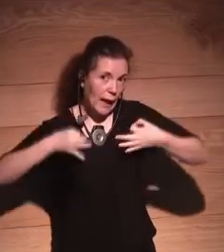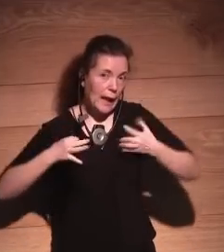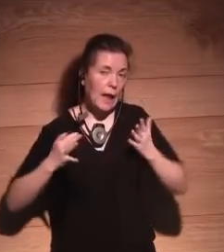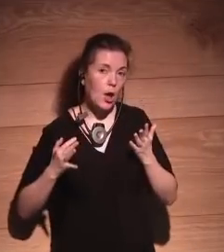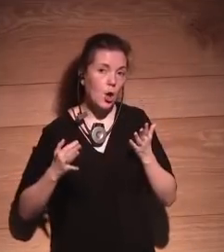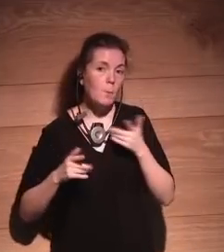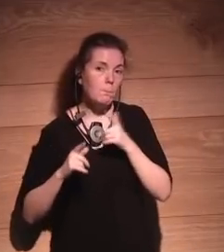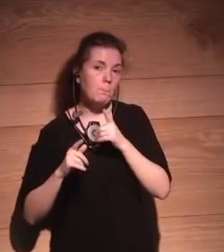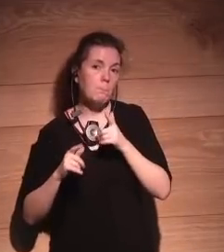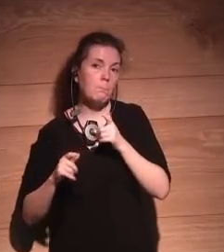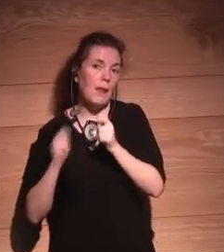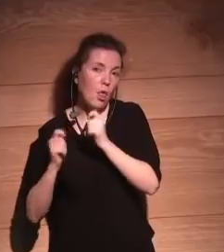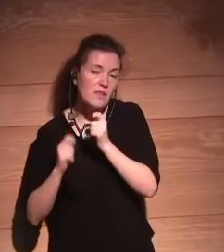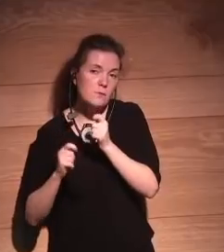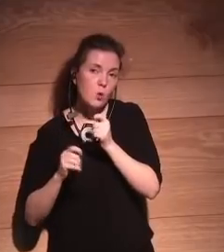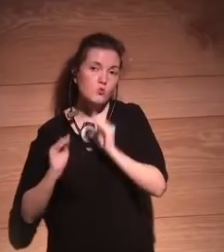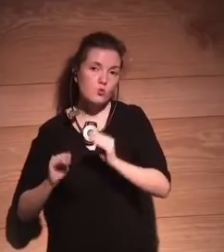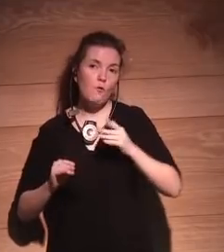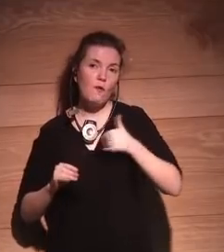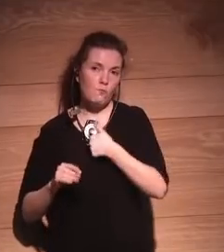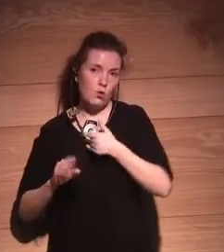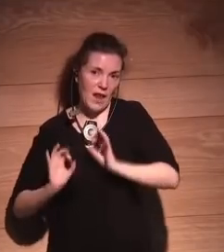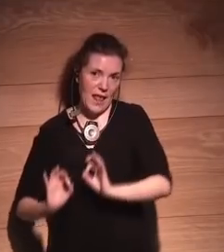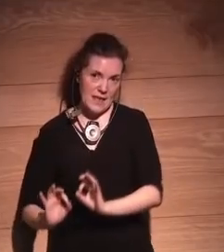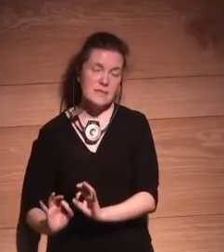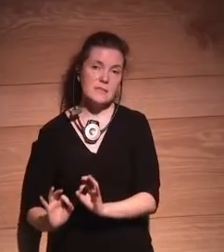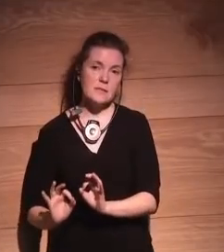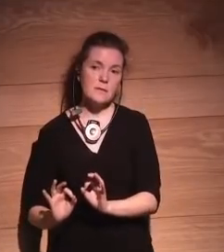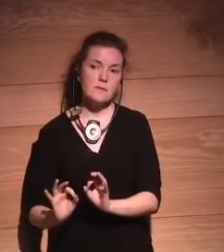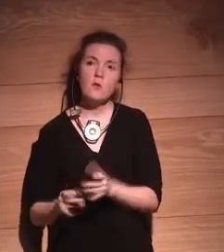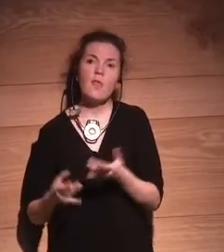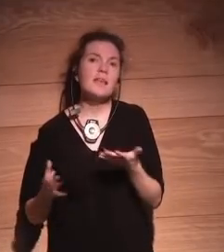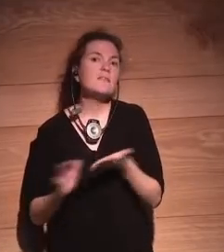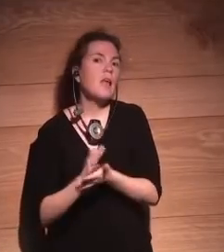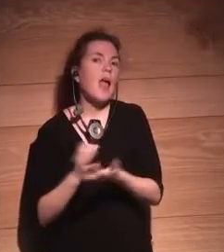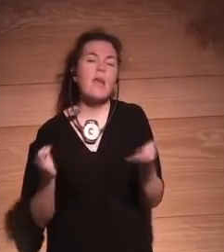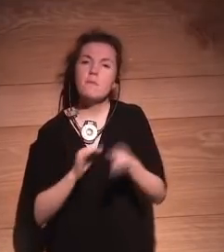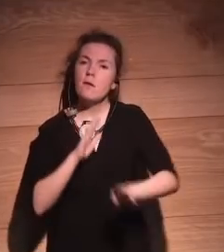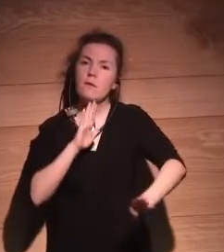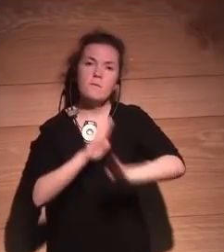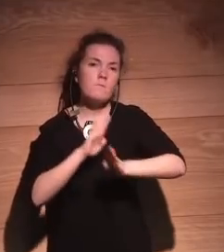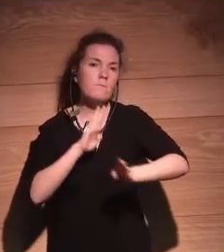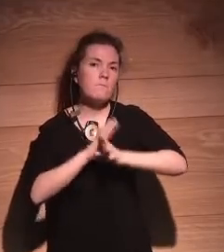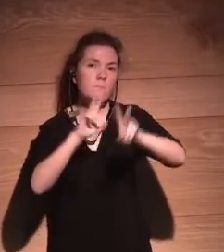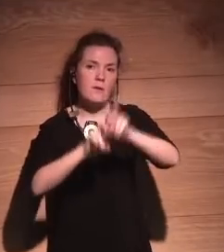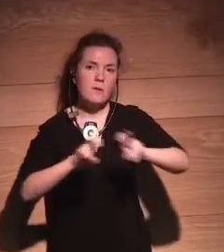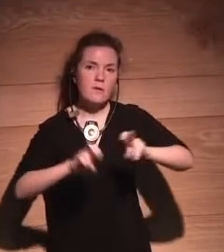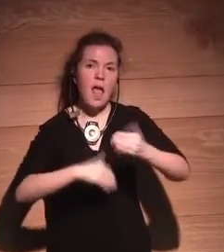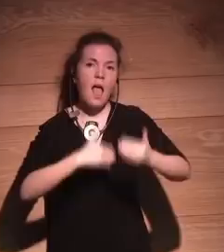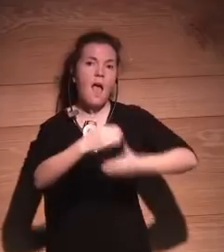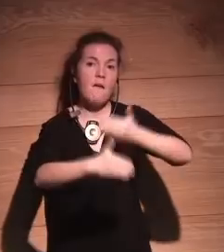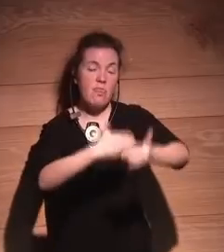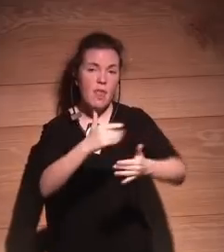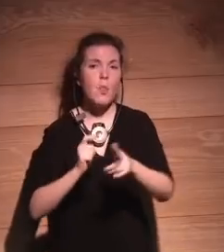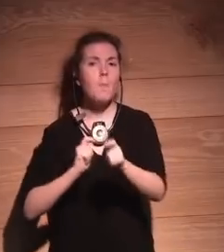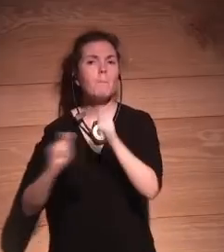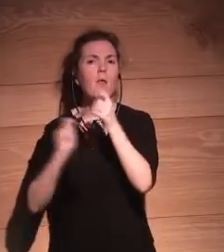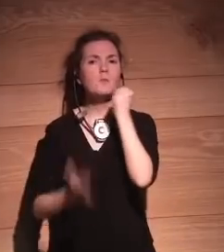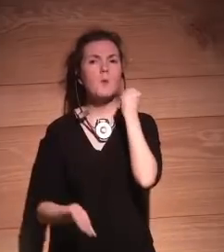fervientemente que tiene el periodismo. No te queda otra que seguir explorando y seguir avanzando. ¿Existe el periodismo de